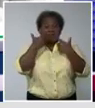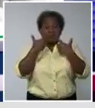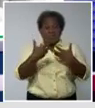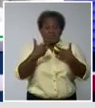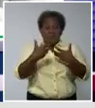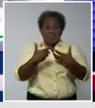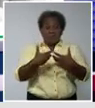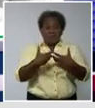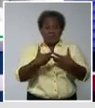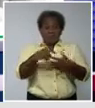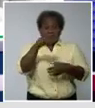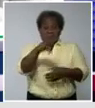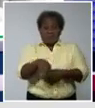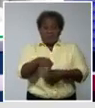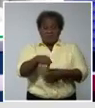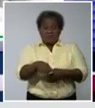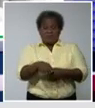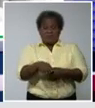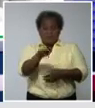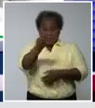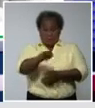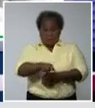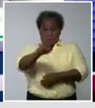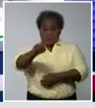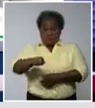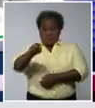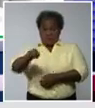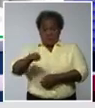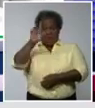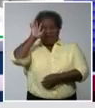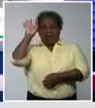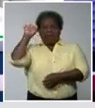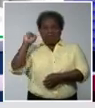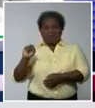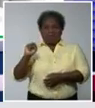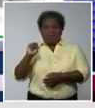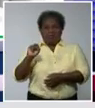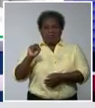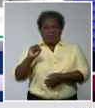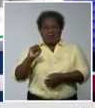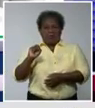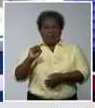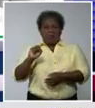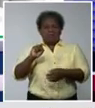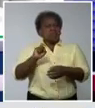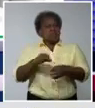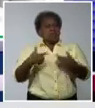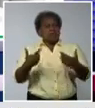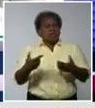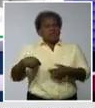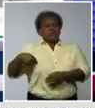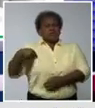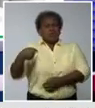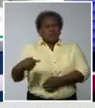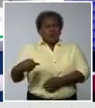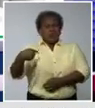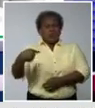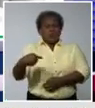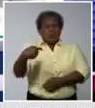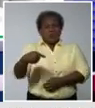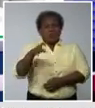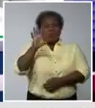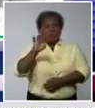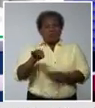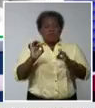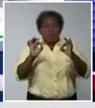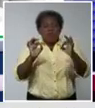es que las personas entiendan el por qué todos los días prácticamente decimos lo mismo,